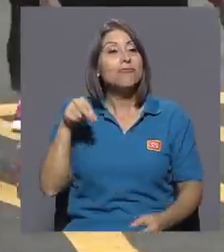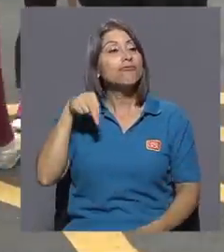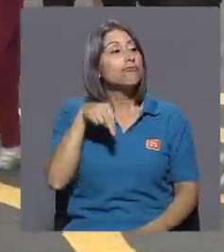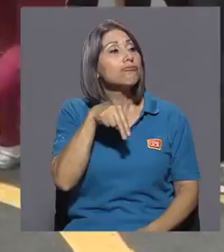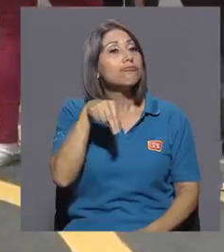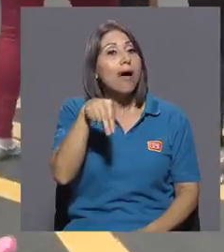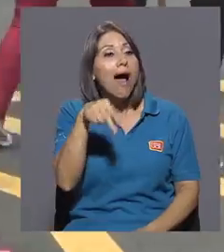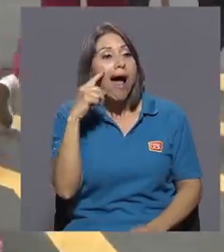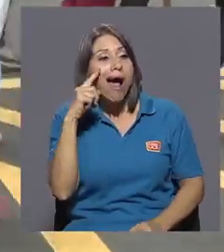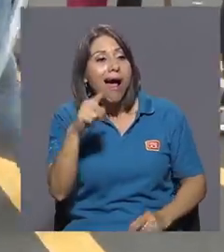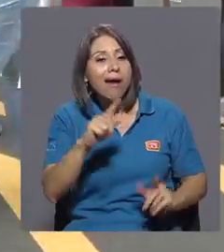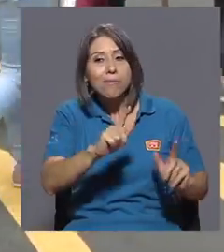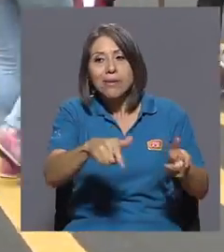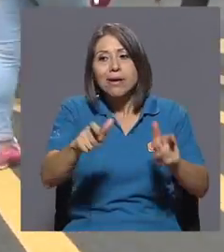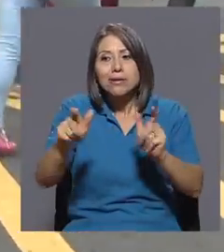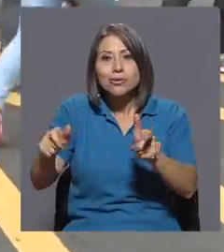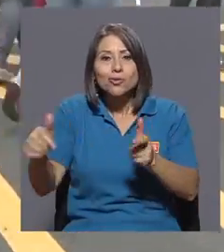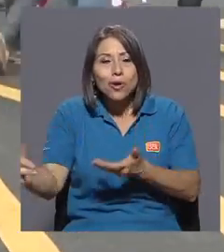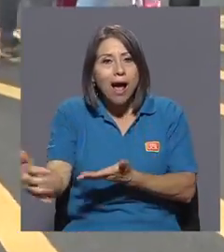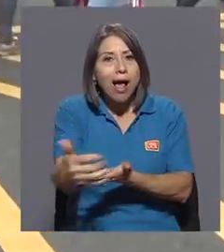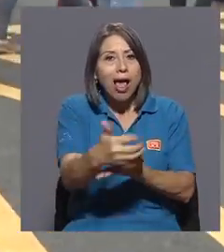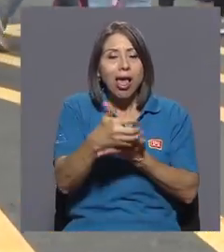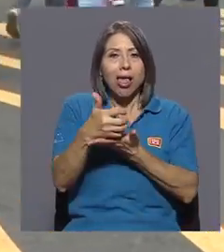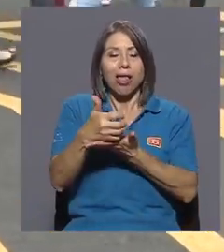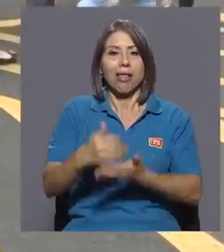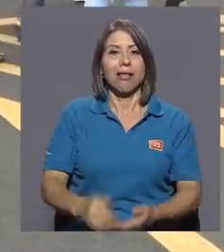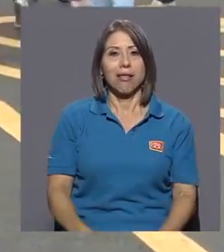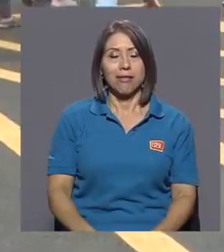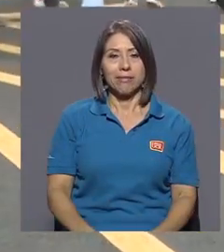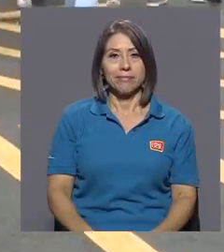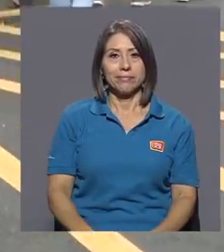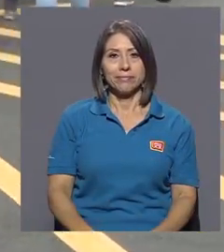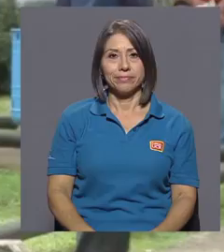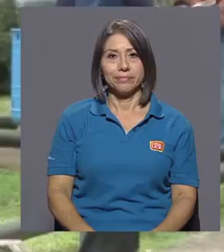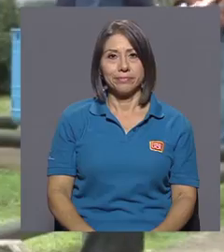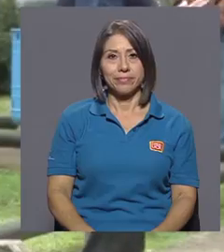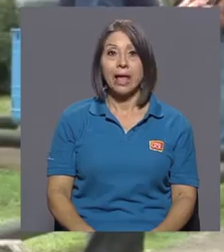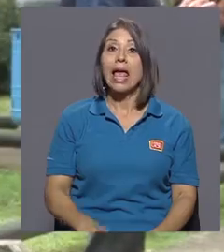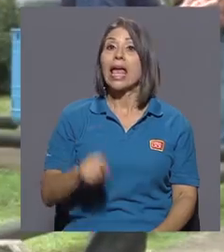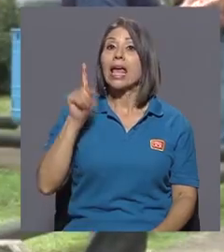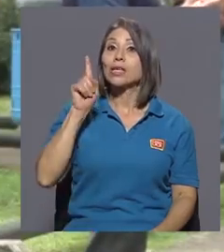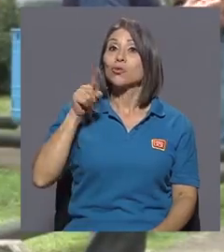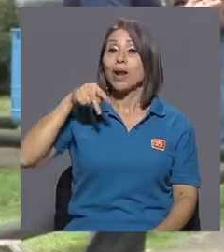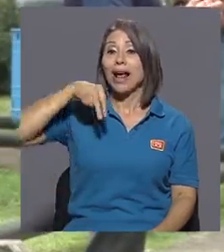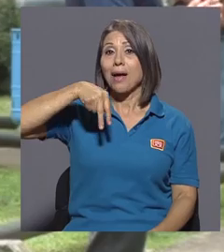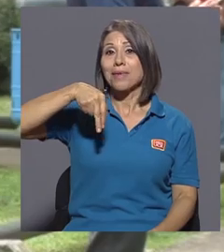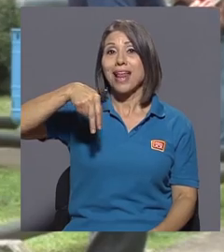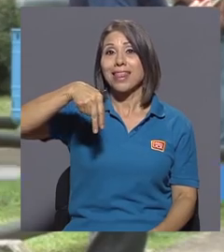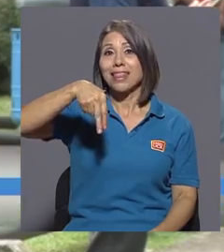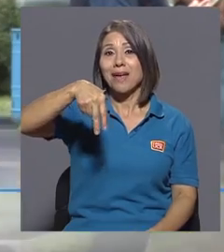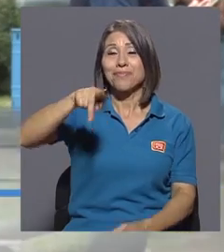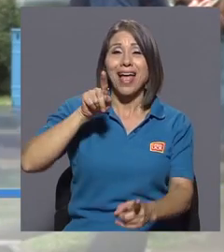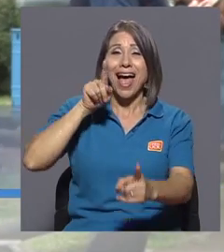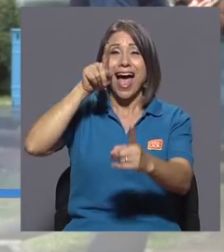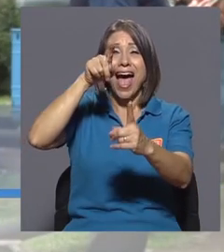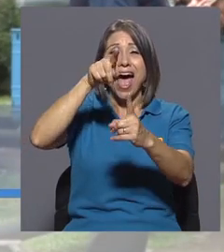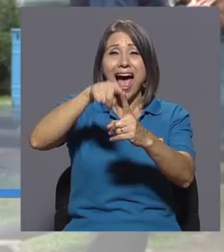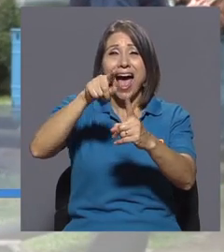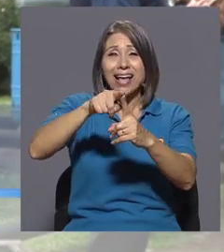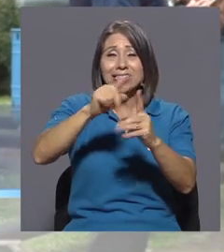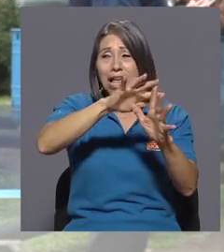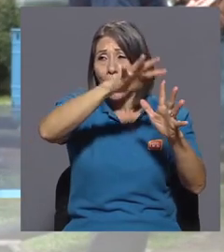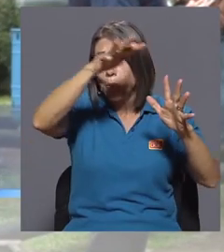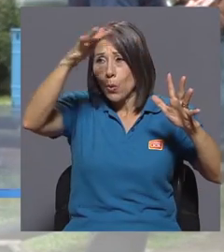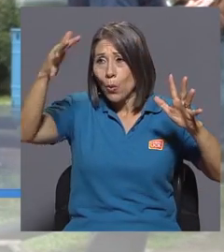la basura que se encontraban en el campus. Es una caminata que vamos a hacer hasta el planetario y dentro